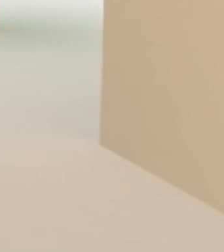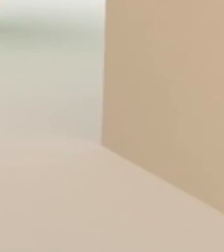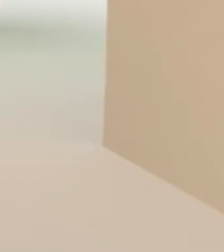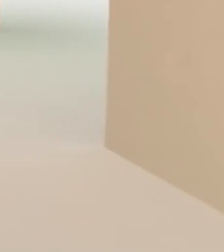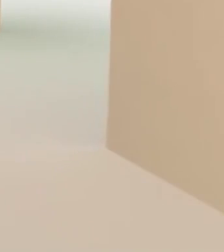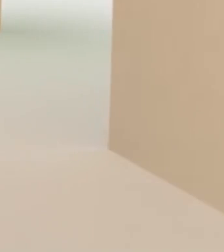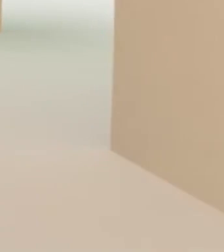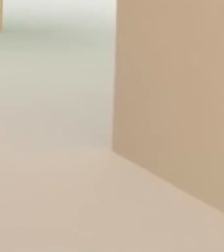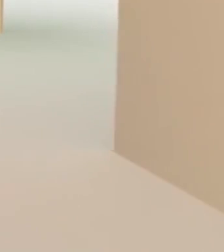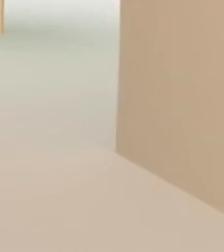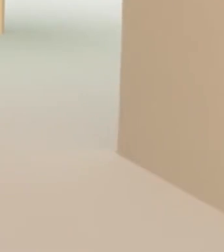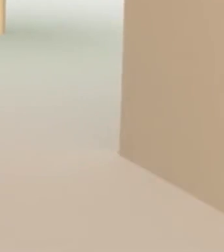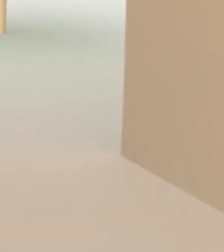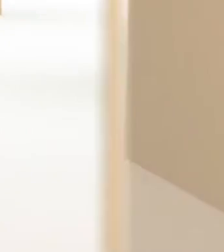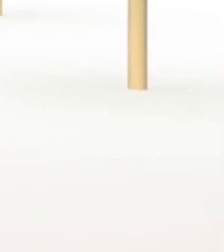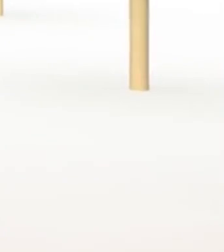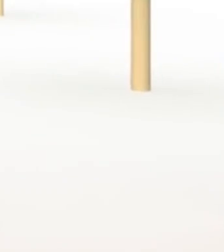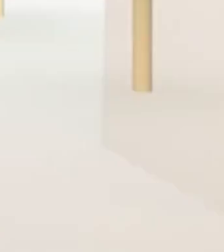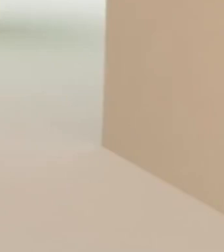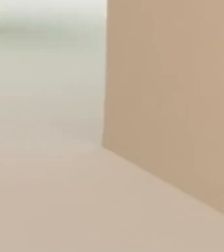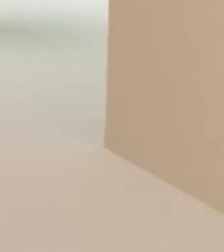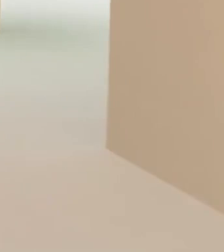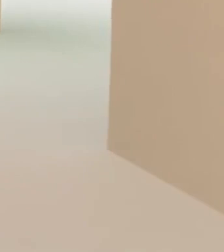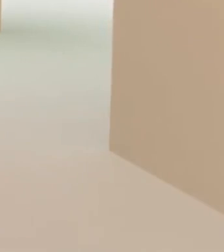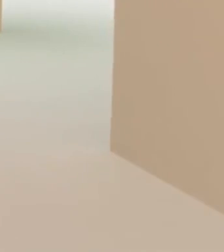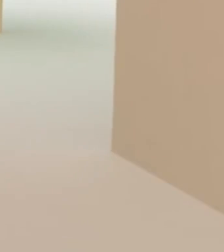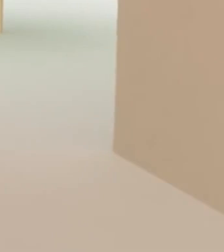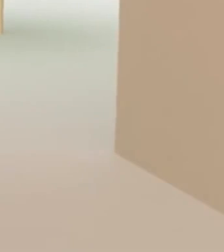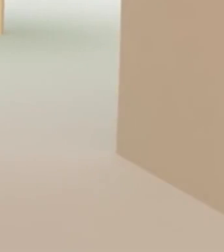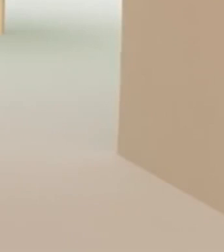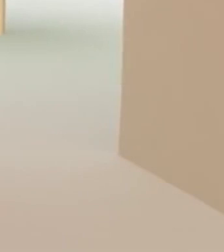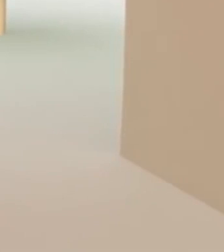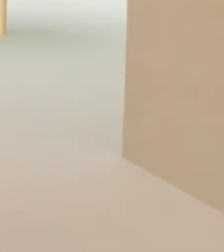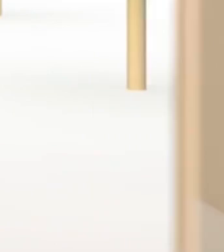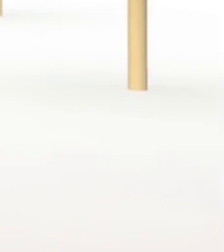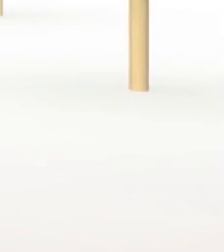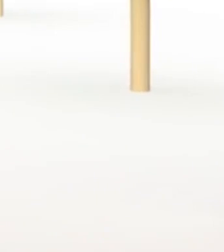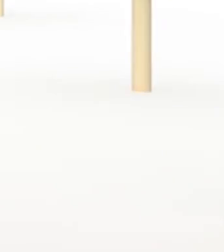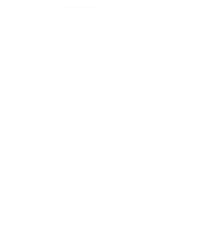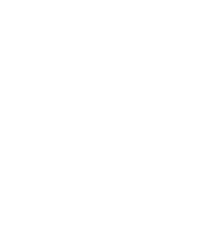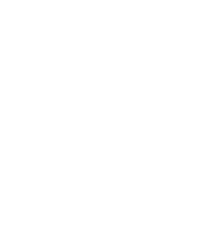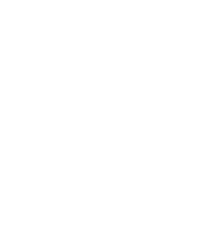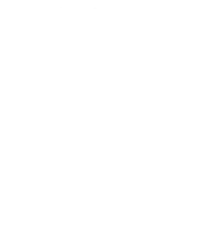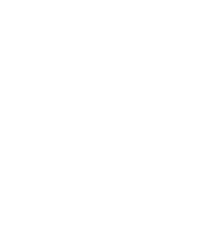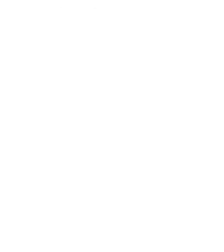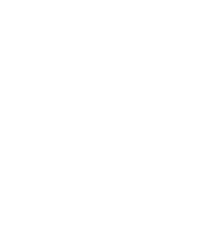de inmediato. A la urgencia hay que llegar.